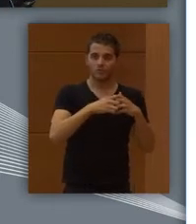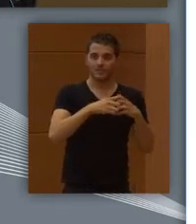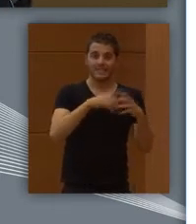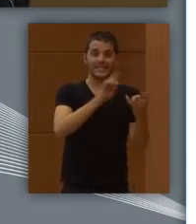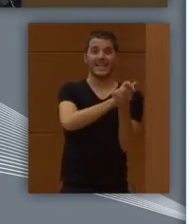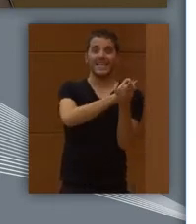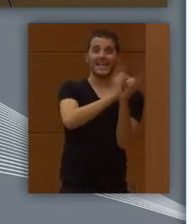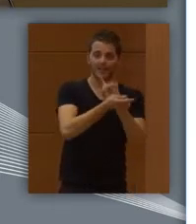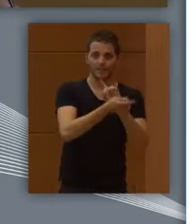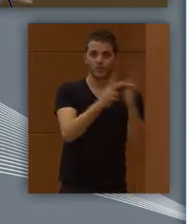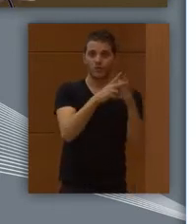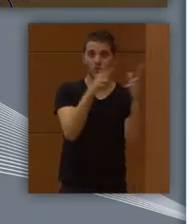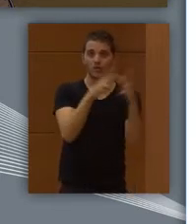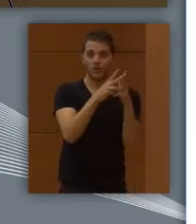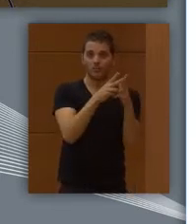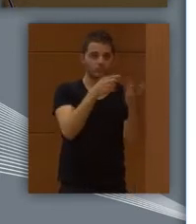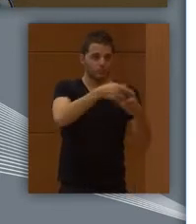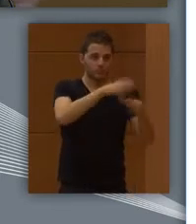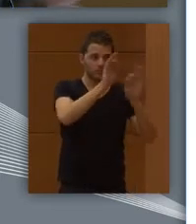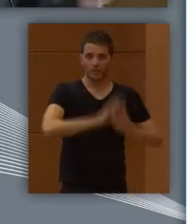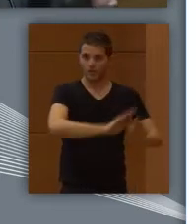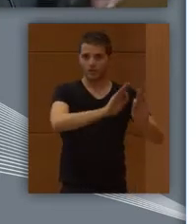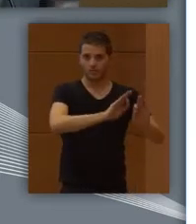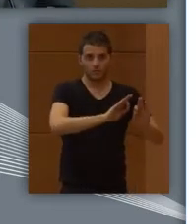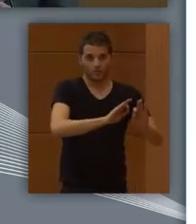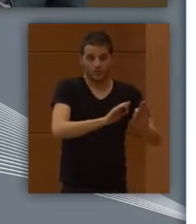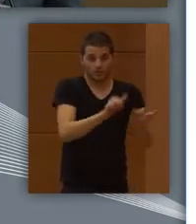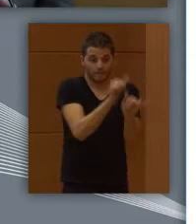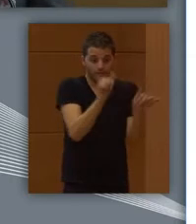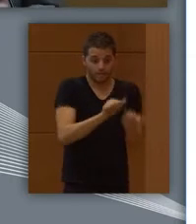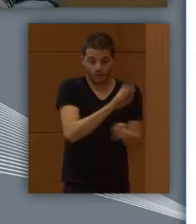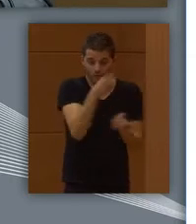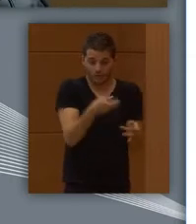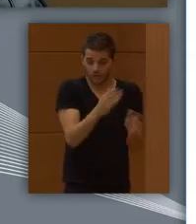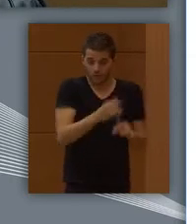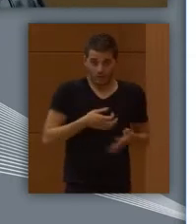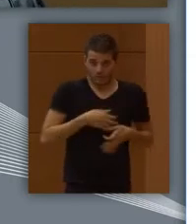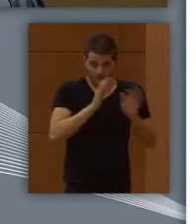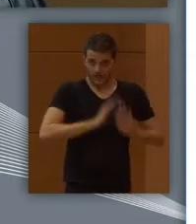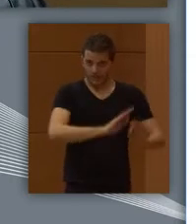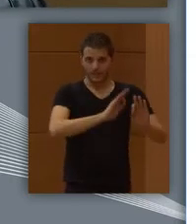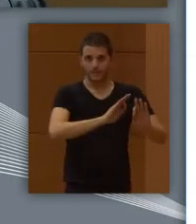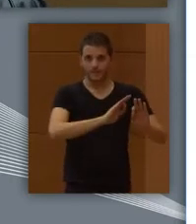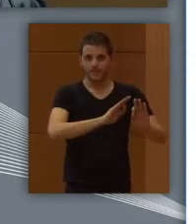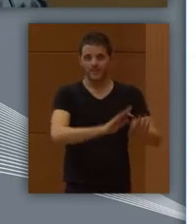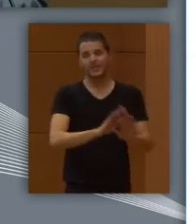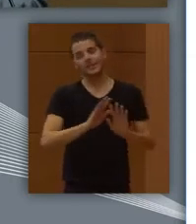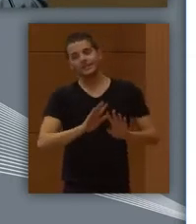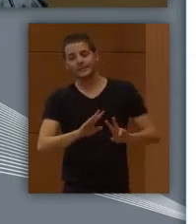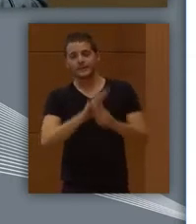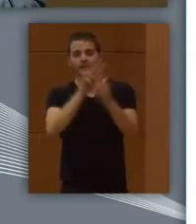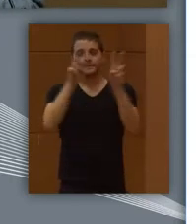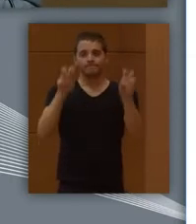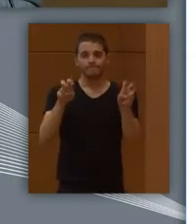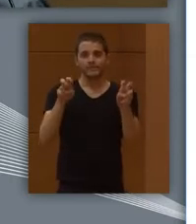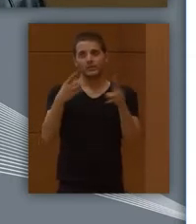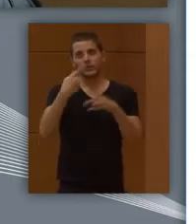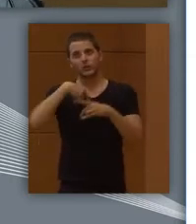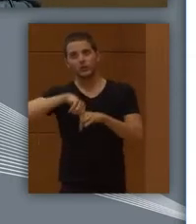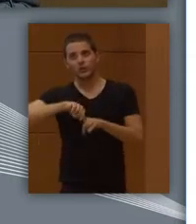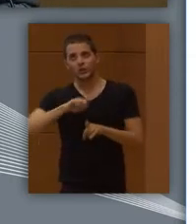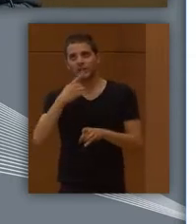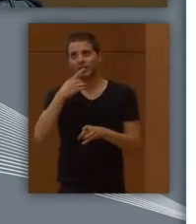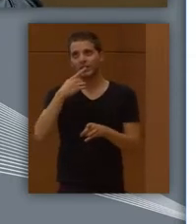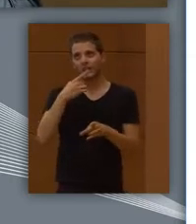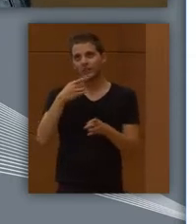definitivo, de cambio social, desde luego, no podría ser de otro modo, vamos. pero en términos de lo que diríamos